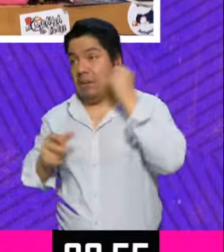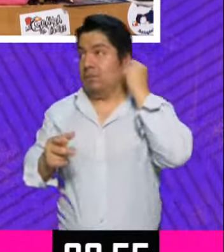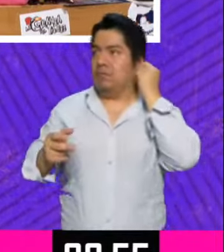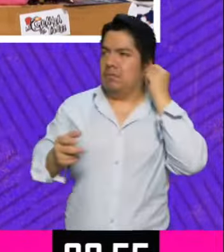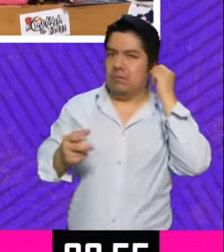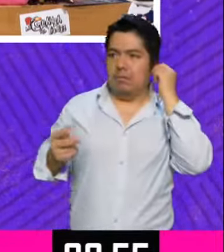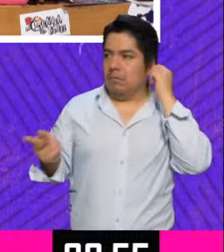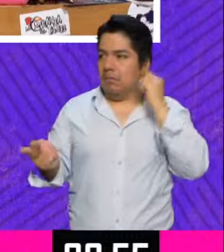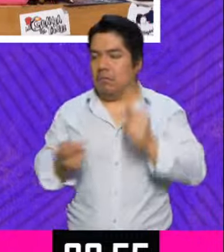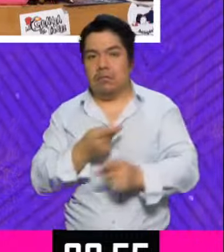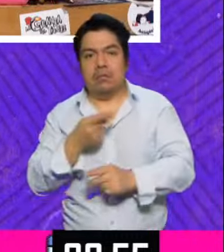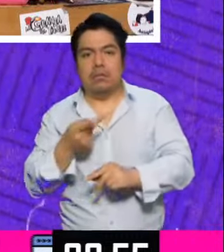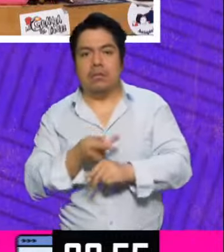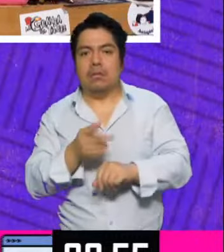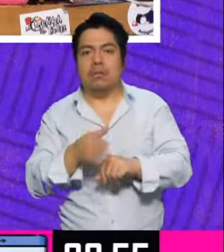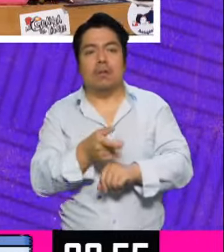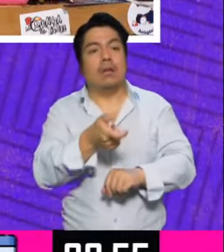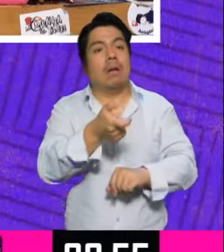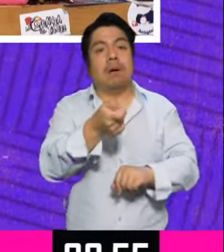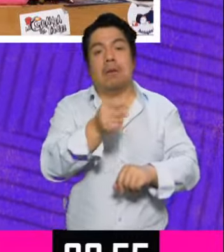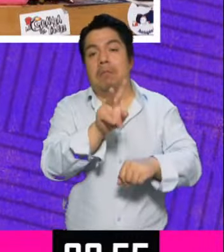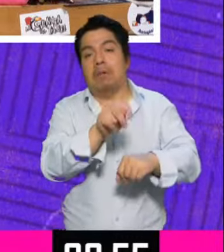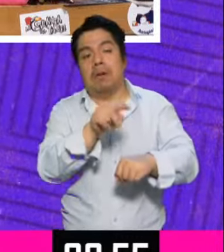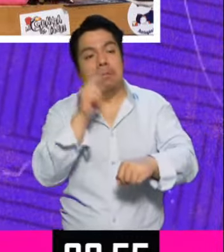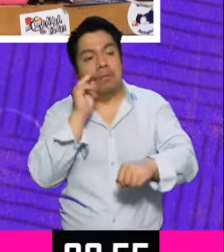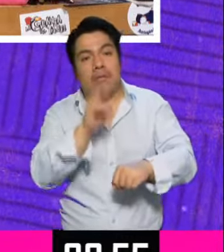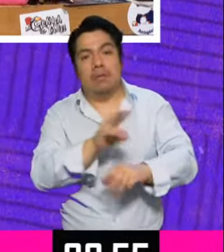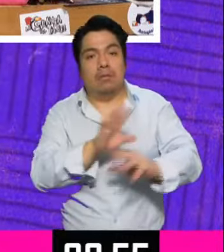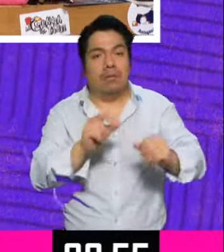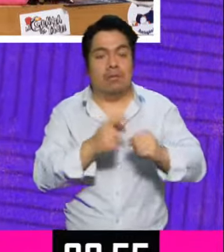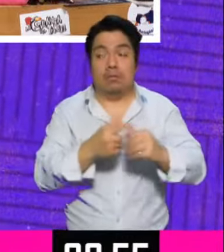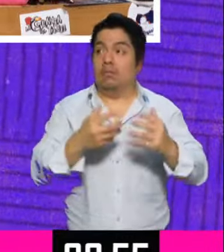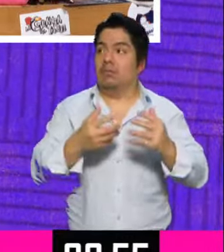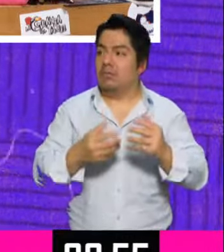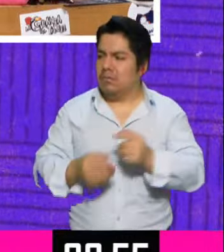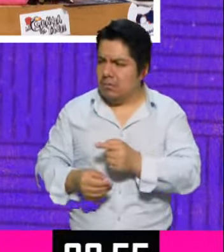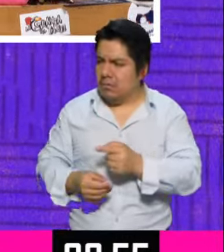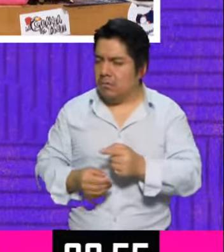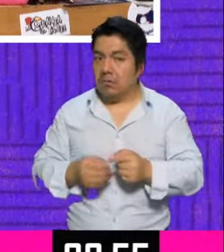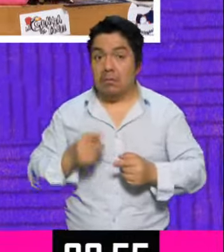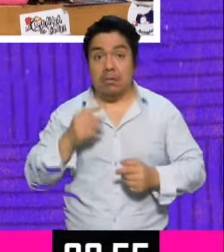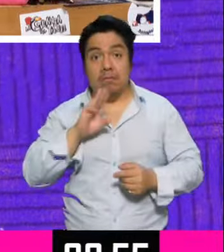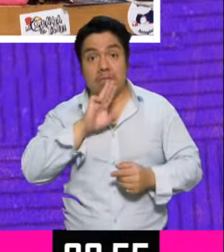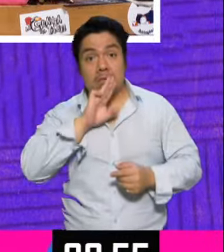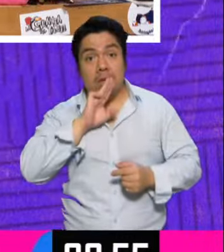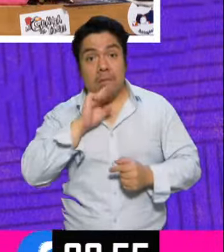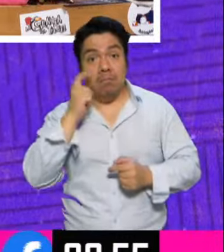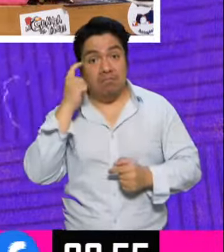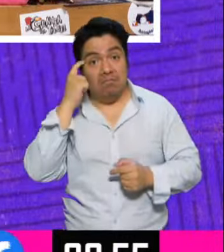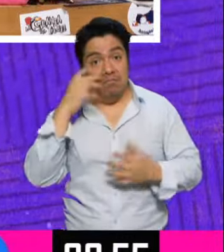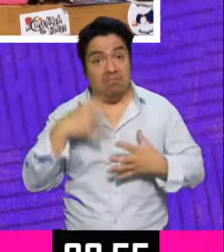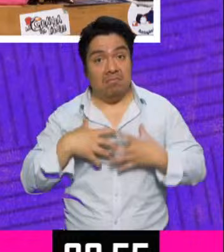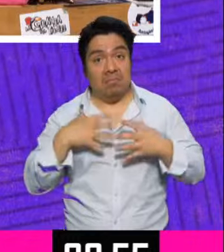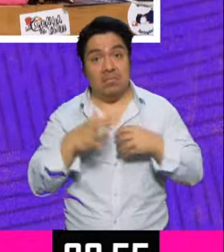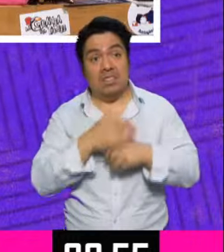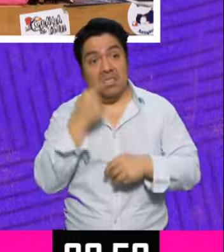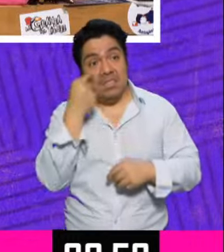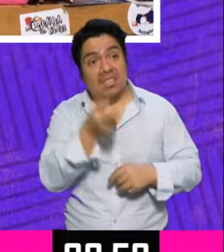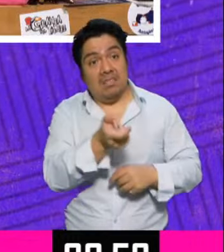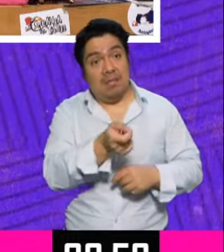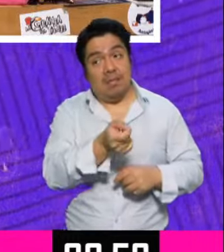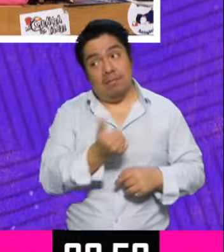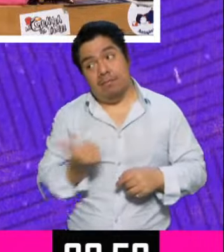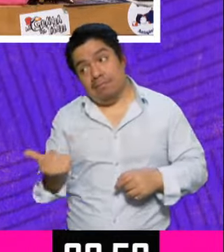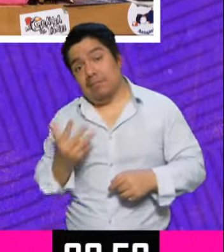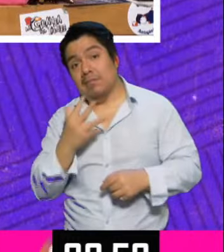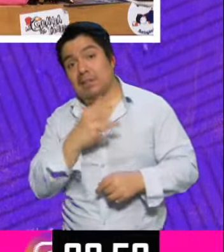onda porque está viendo la novela voy a imaginar mamá está enojada porque quiere ver la novela y este chamaco y